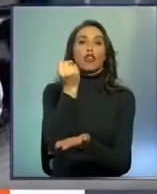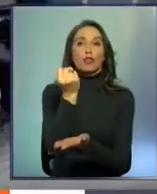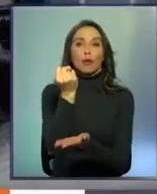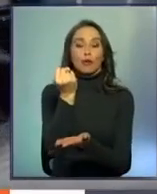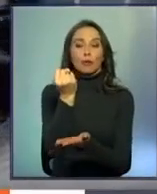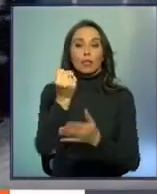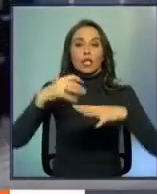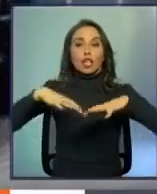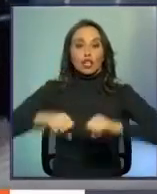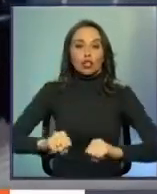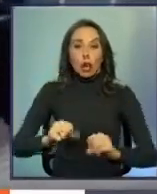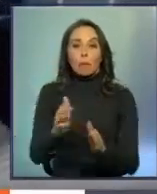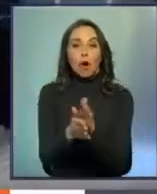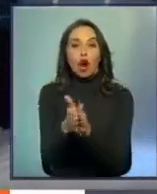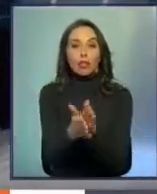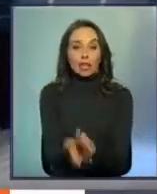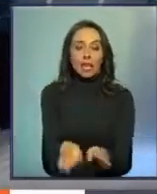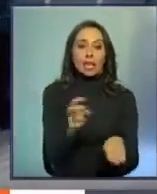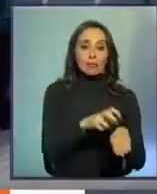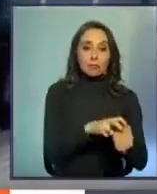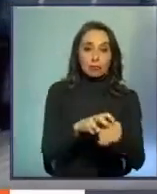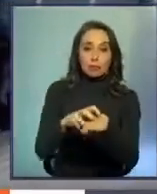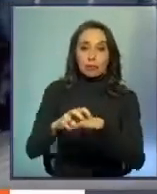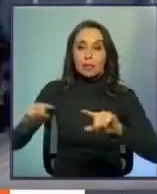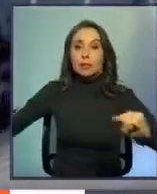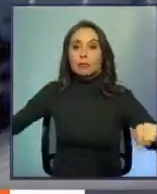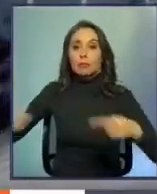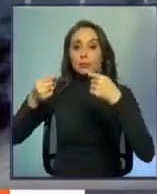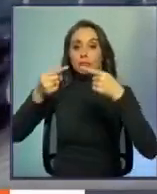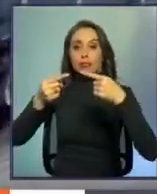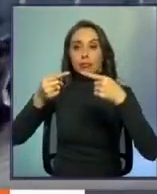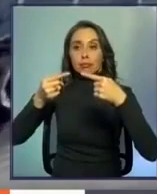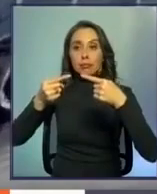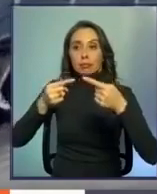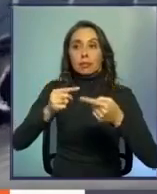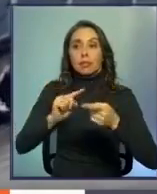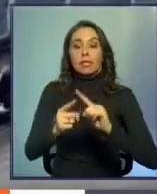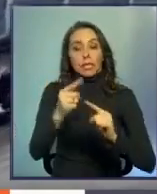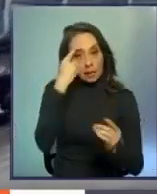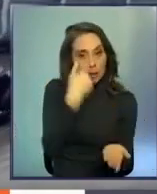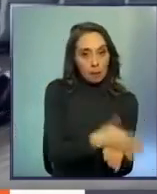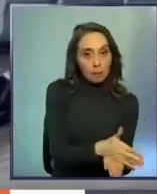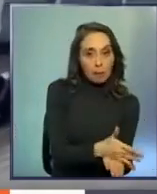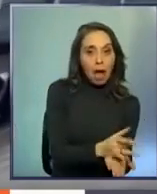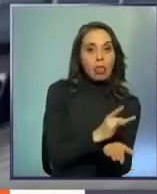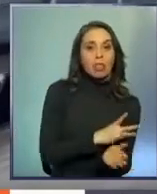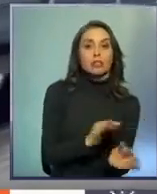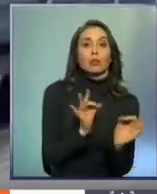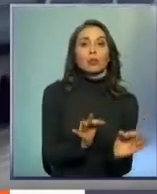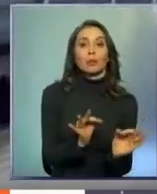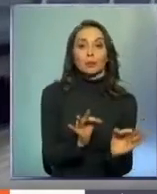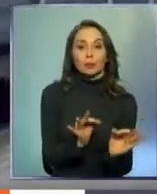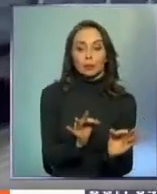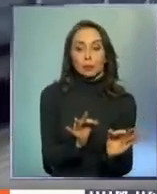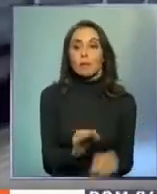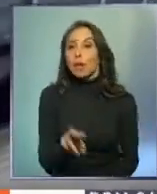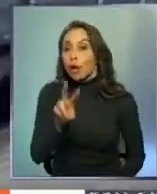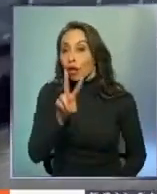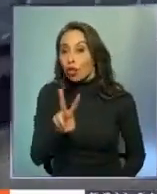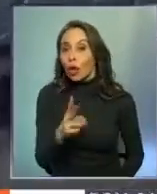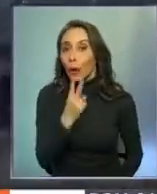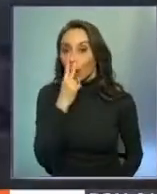Se tomó el ferrocarril y el conflicto pasó a ser llevado al ritmo de la planificación chilena. El 2